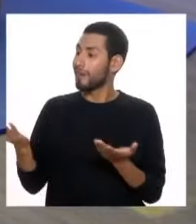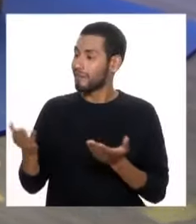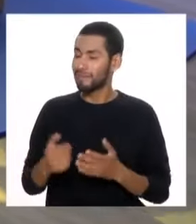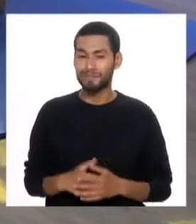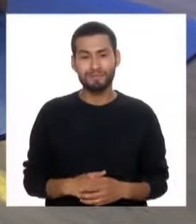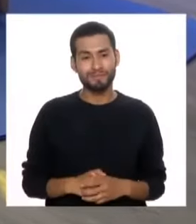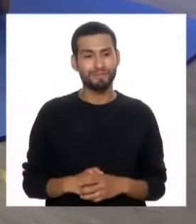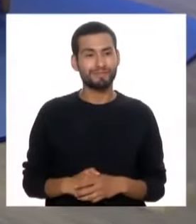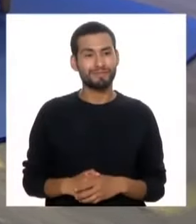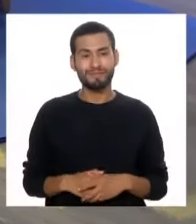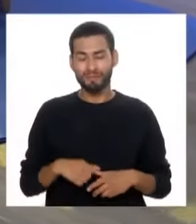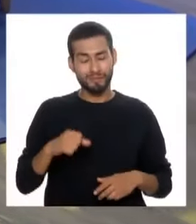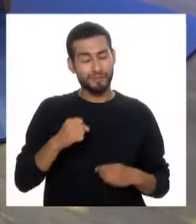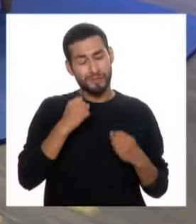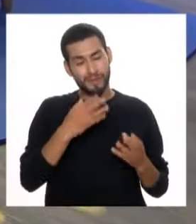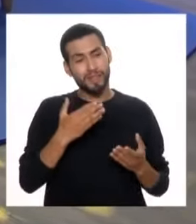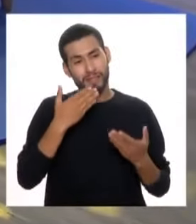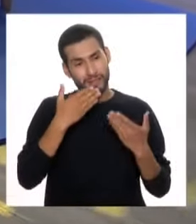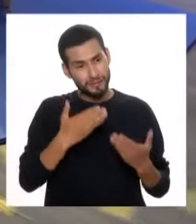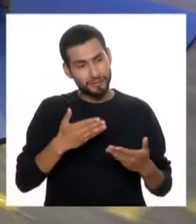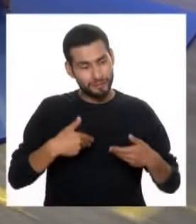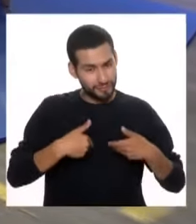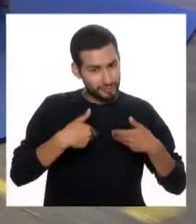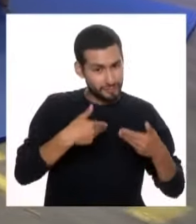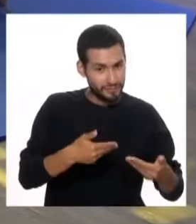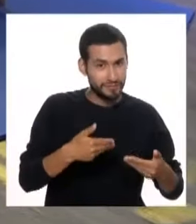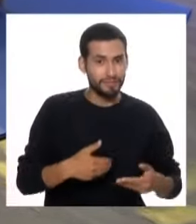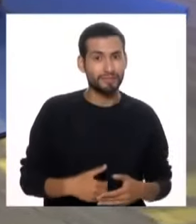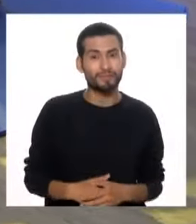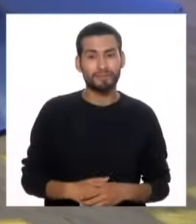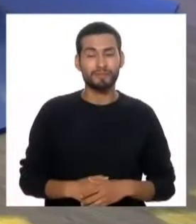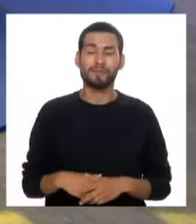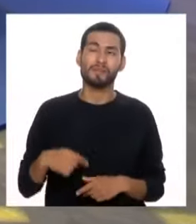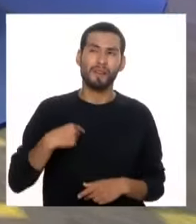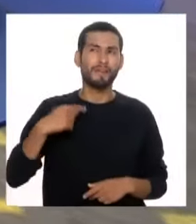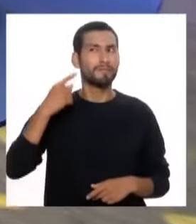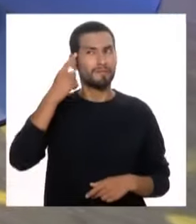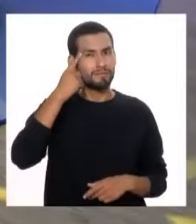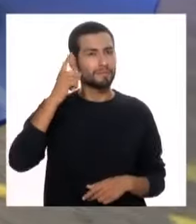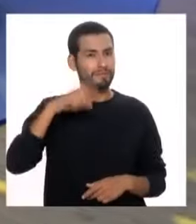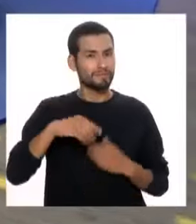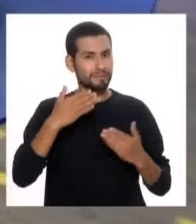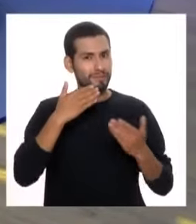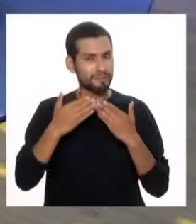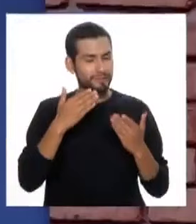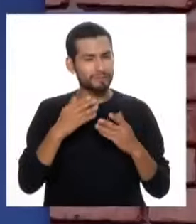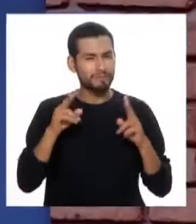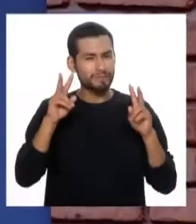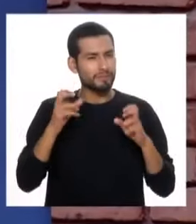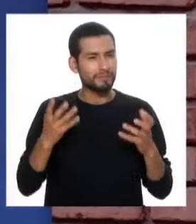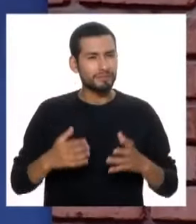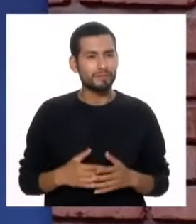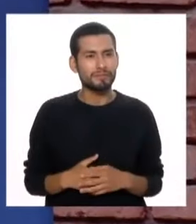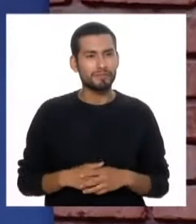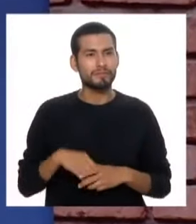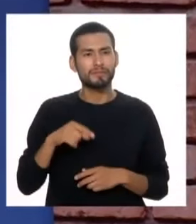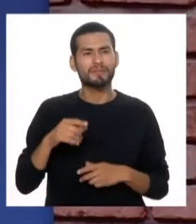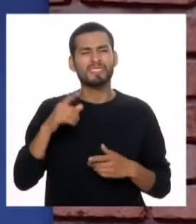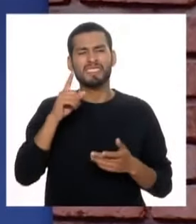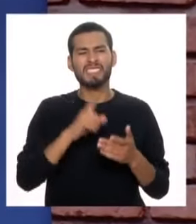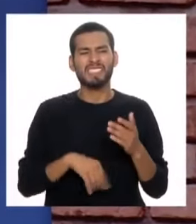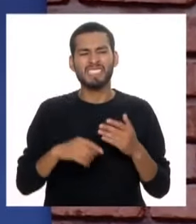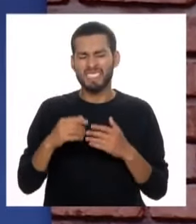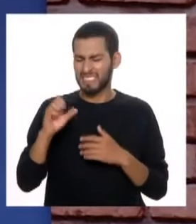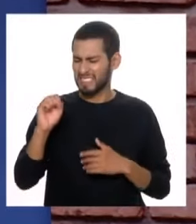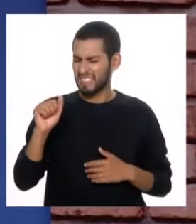Bien. Tranquilos y gracias por la invitación. Creo que deberíamos conversar un poco sobre definir qué cosa es la sangre,